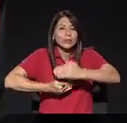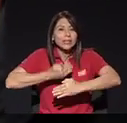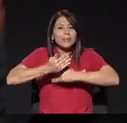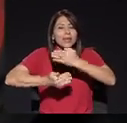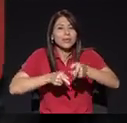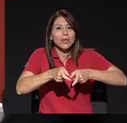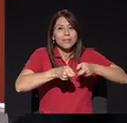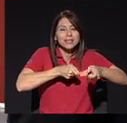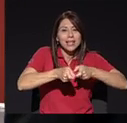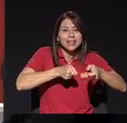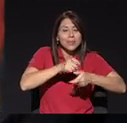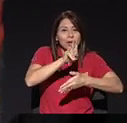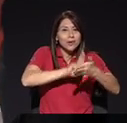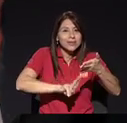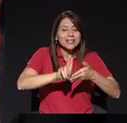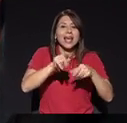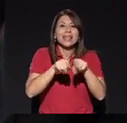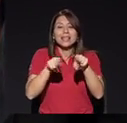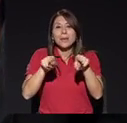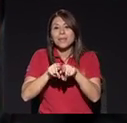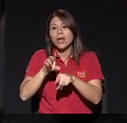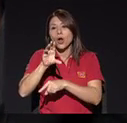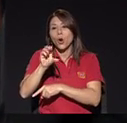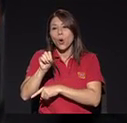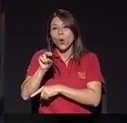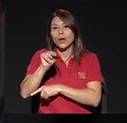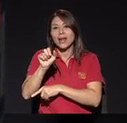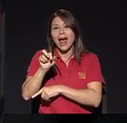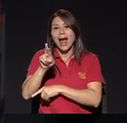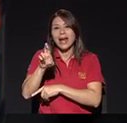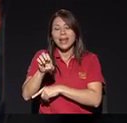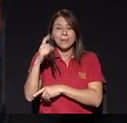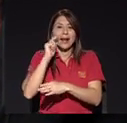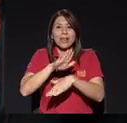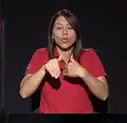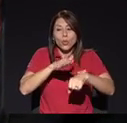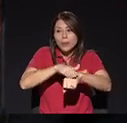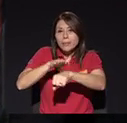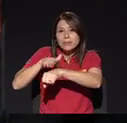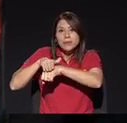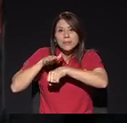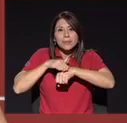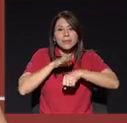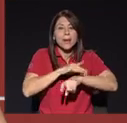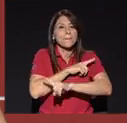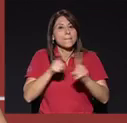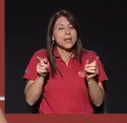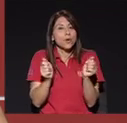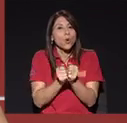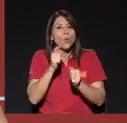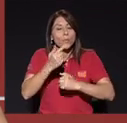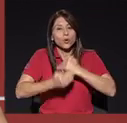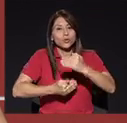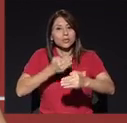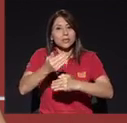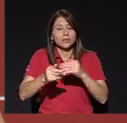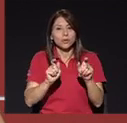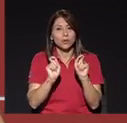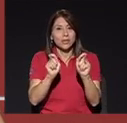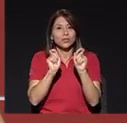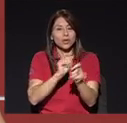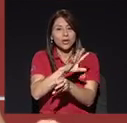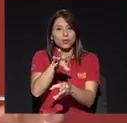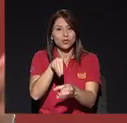procedimiento, tanto administrativo en la universidad como en CONARE para todos sus permisos, pero generando un proceso de educación